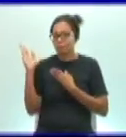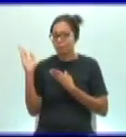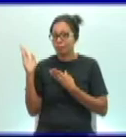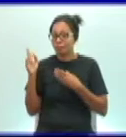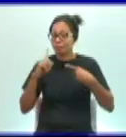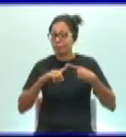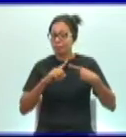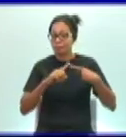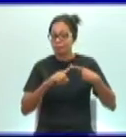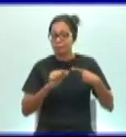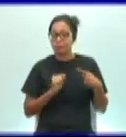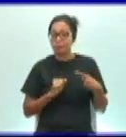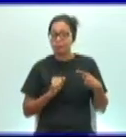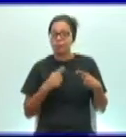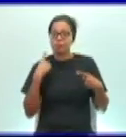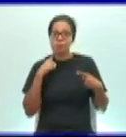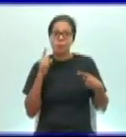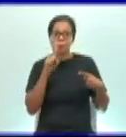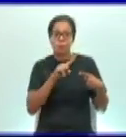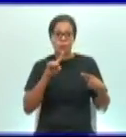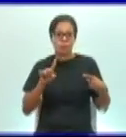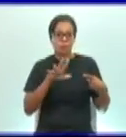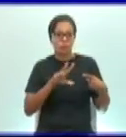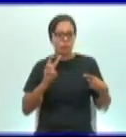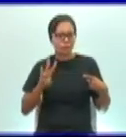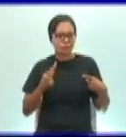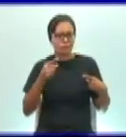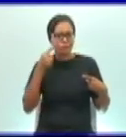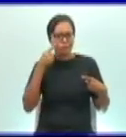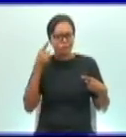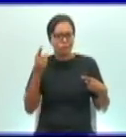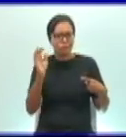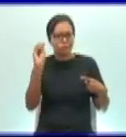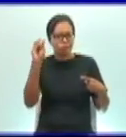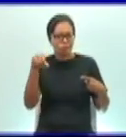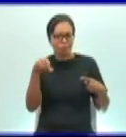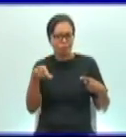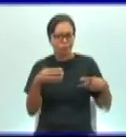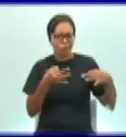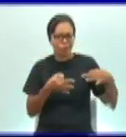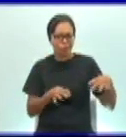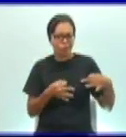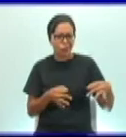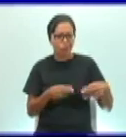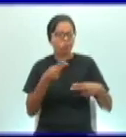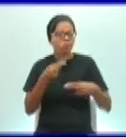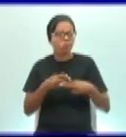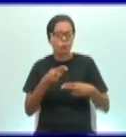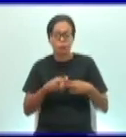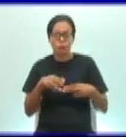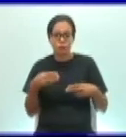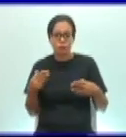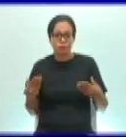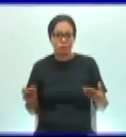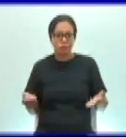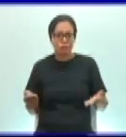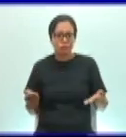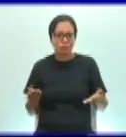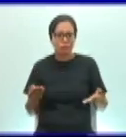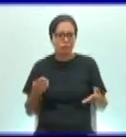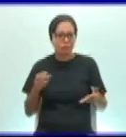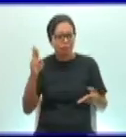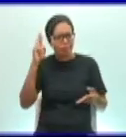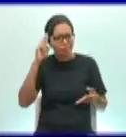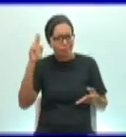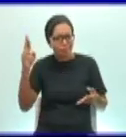primero. En 1953 ustedes conocen este gran documento, conocidos por todos, incluso cuando le dimos tratamiento a